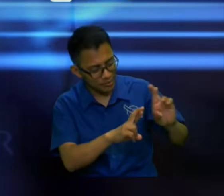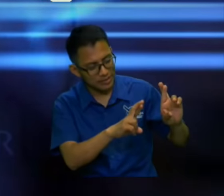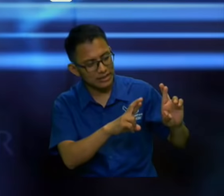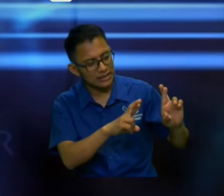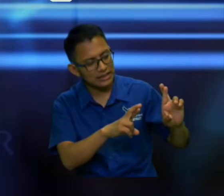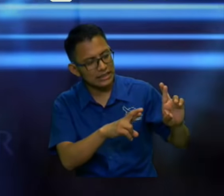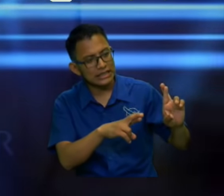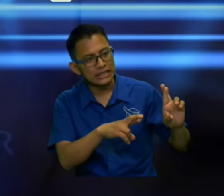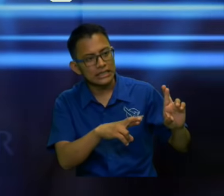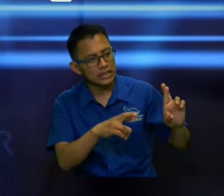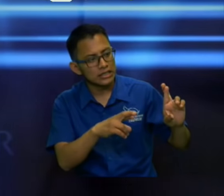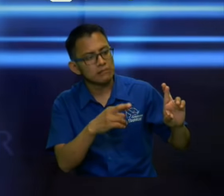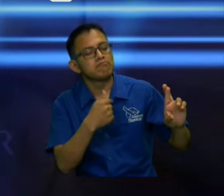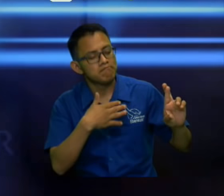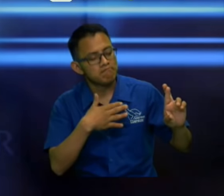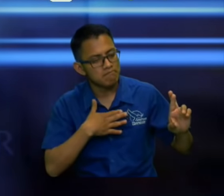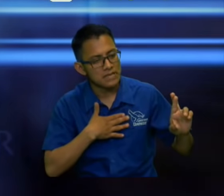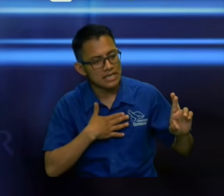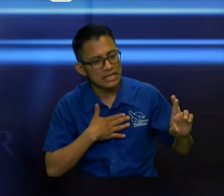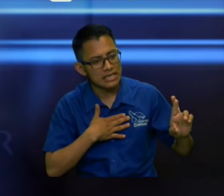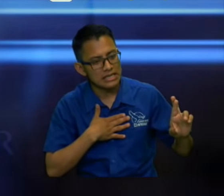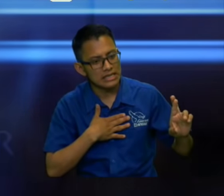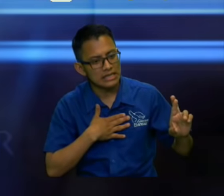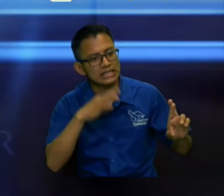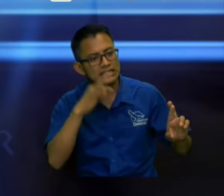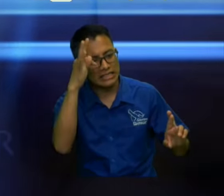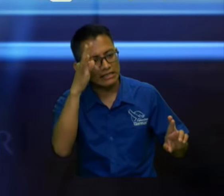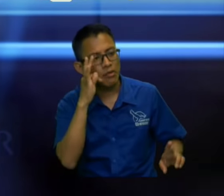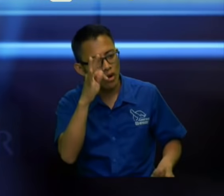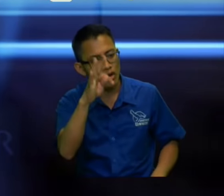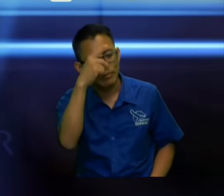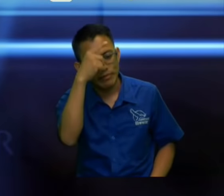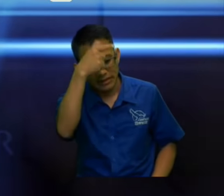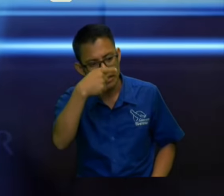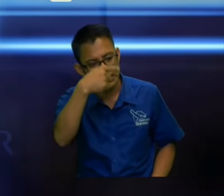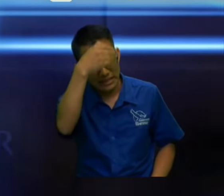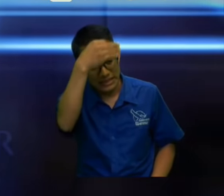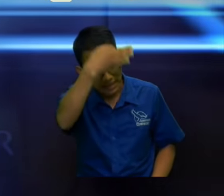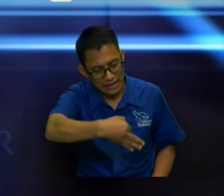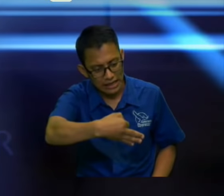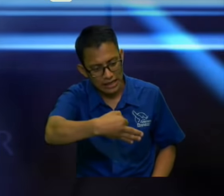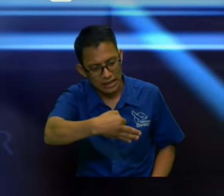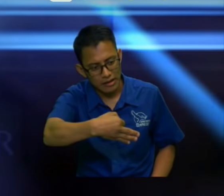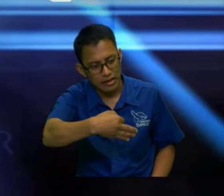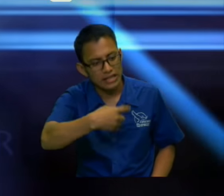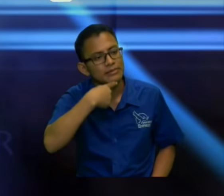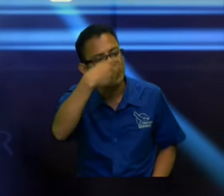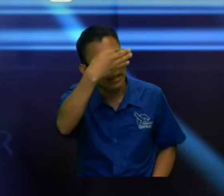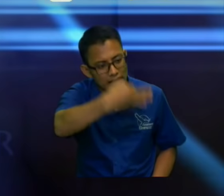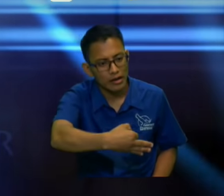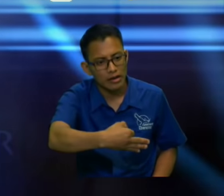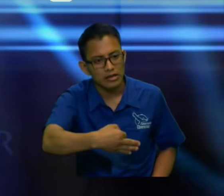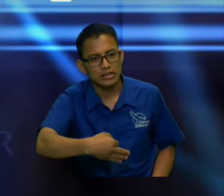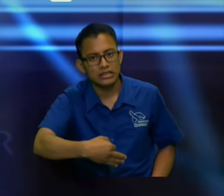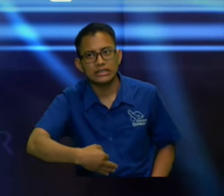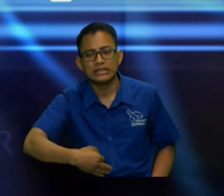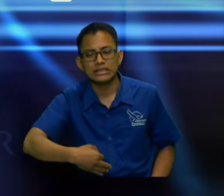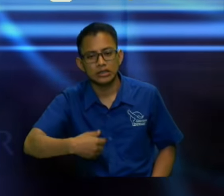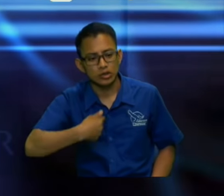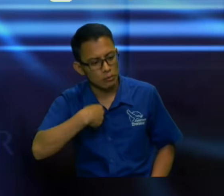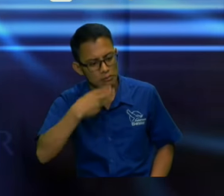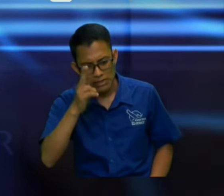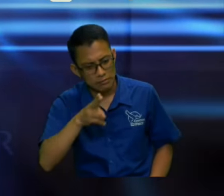porque no solo soy yo el que da testimonio de mí mismo, sino que mi Padre da testimonio de mí